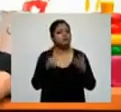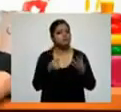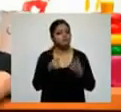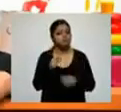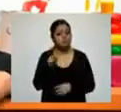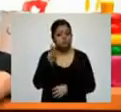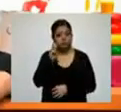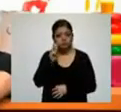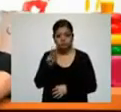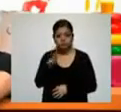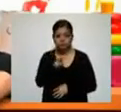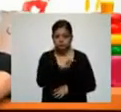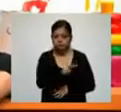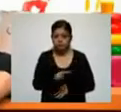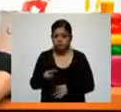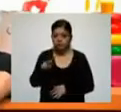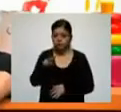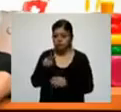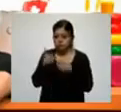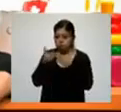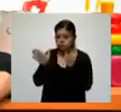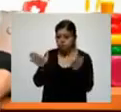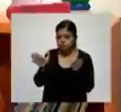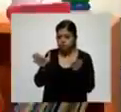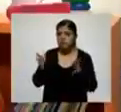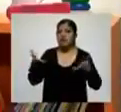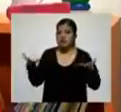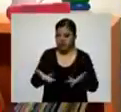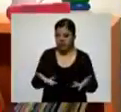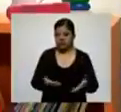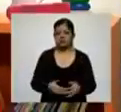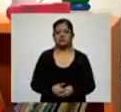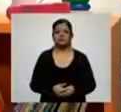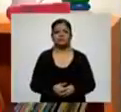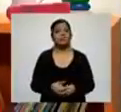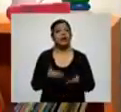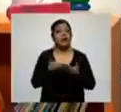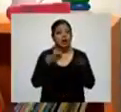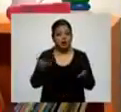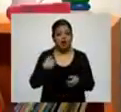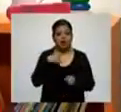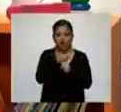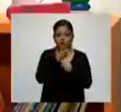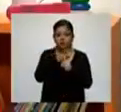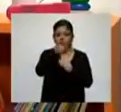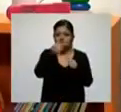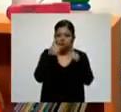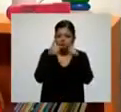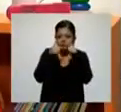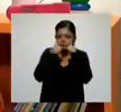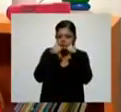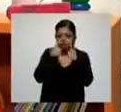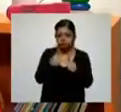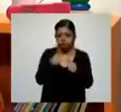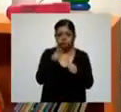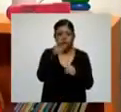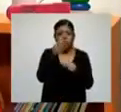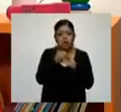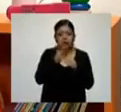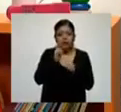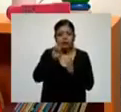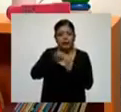Observar, descubrir y actuar. Te invito a observar con atención las siguientes